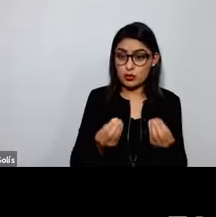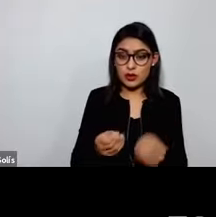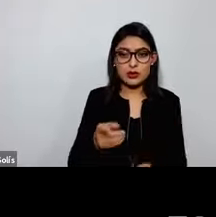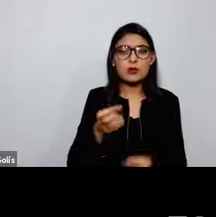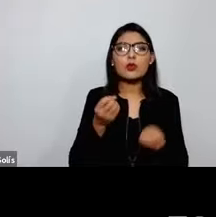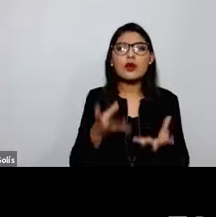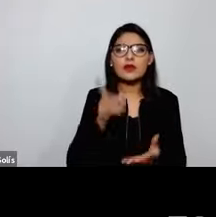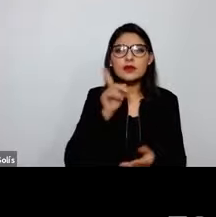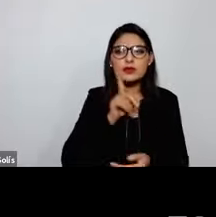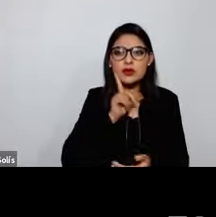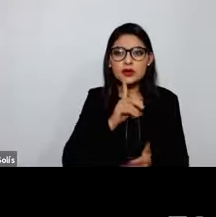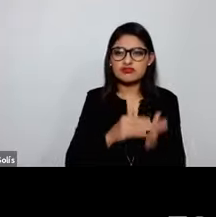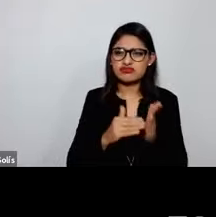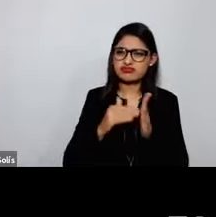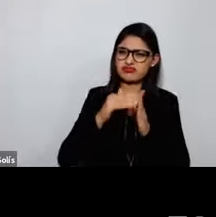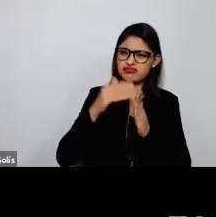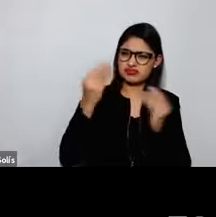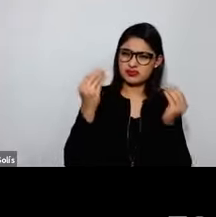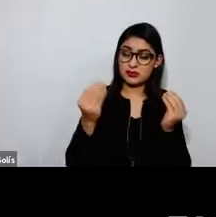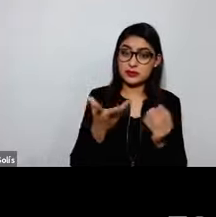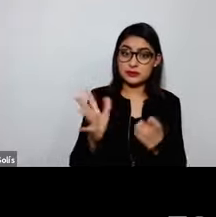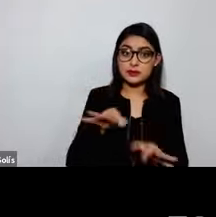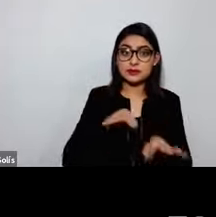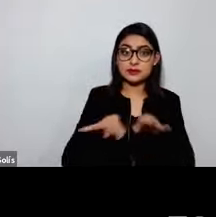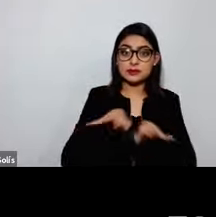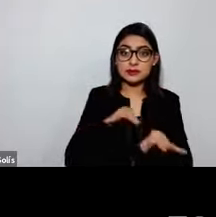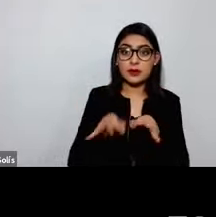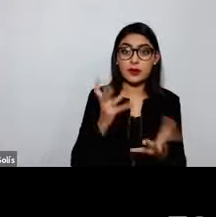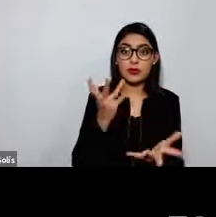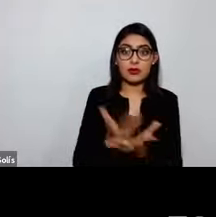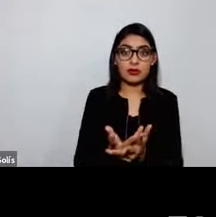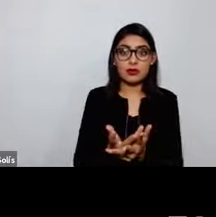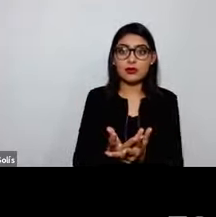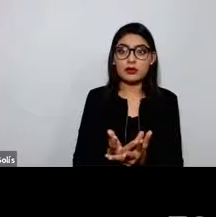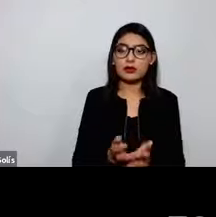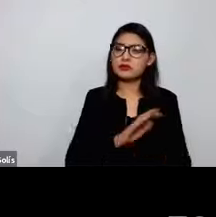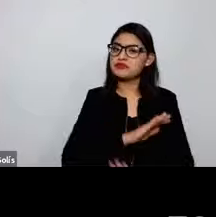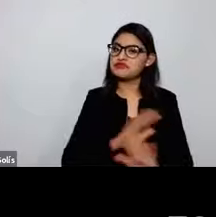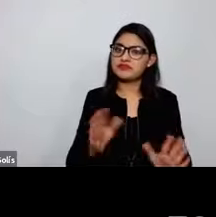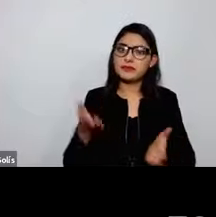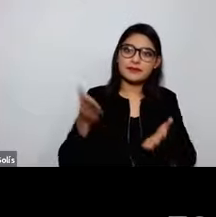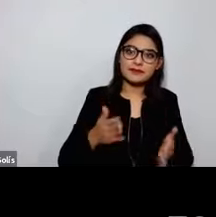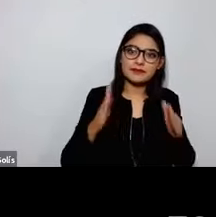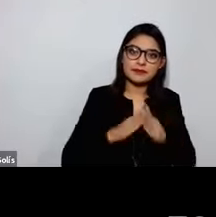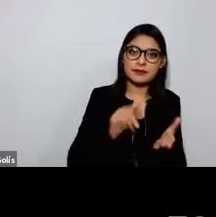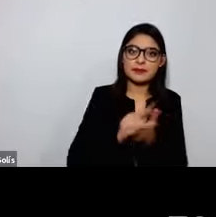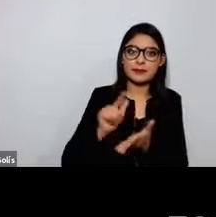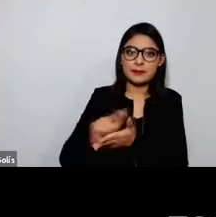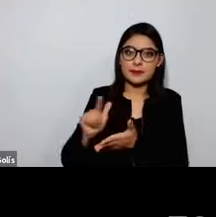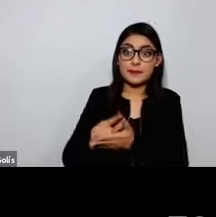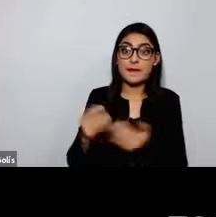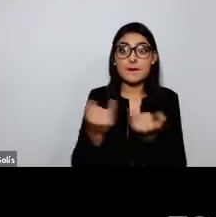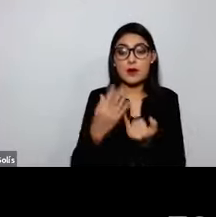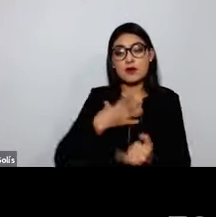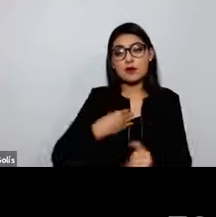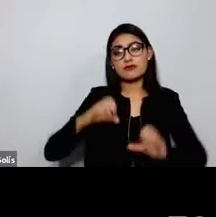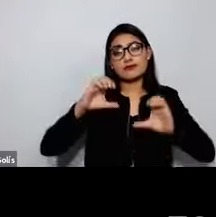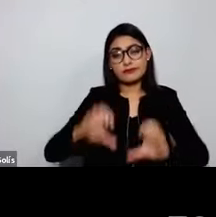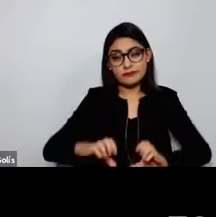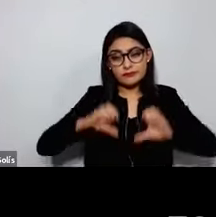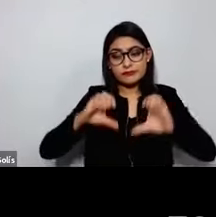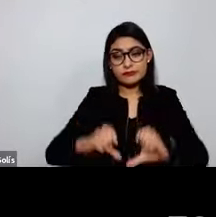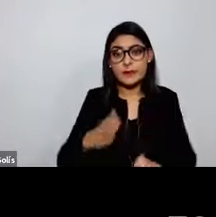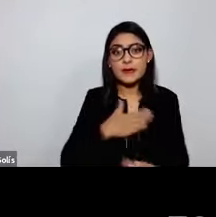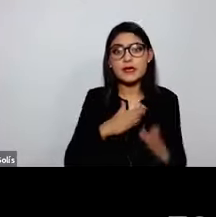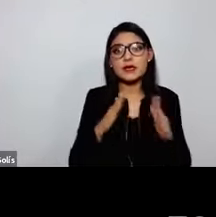el poco tiempo libre que tienen, el tiempo que dedican, además de su trabajo, a cuidar a sus hijos, a limpiar